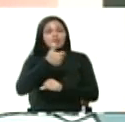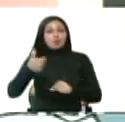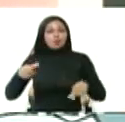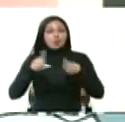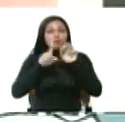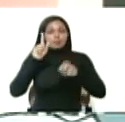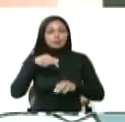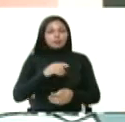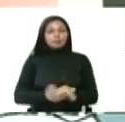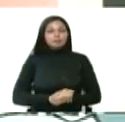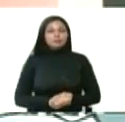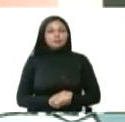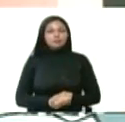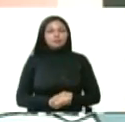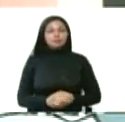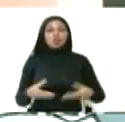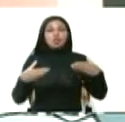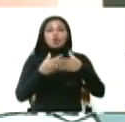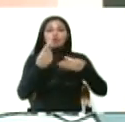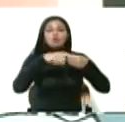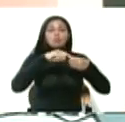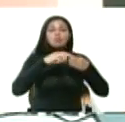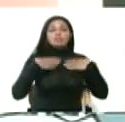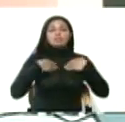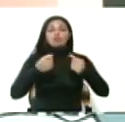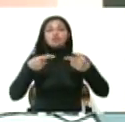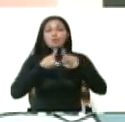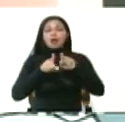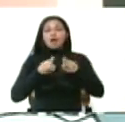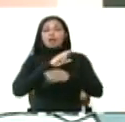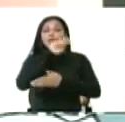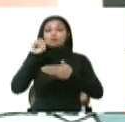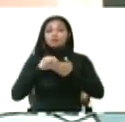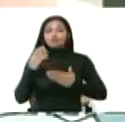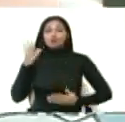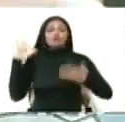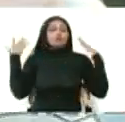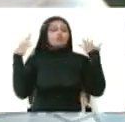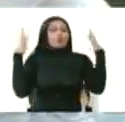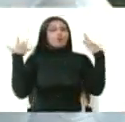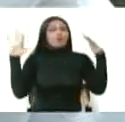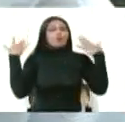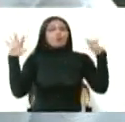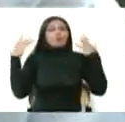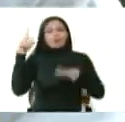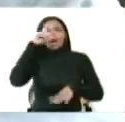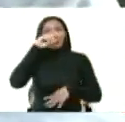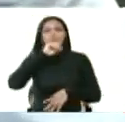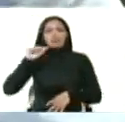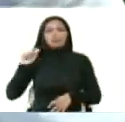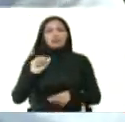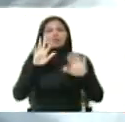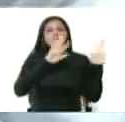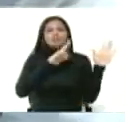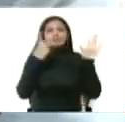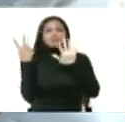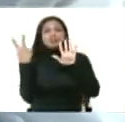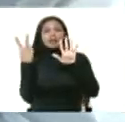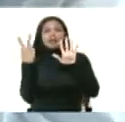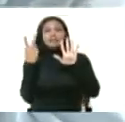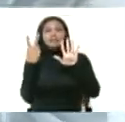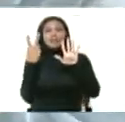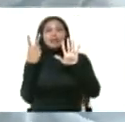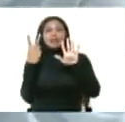obreras, a los comités de salud a nivel nacional, va nuestro aplauso de aniversario número 17 de